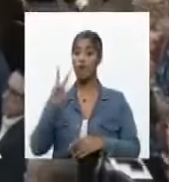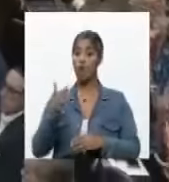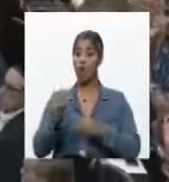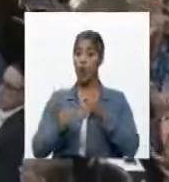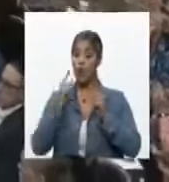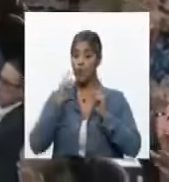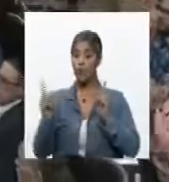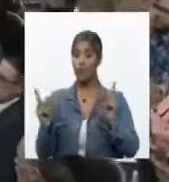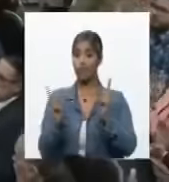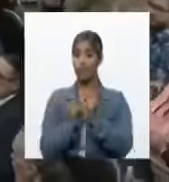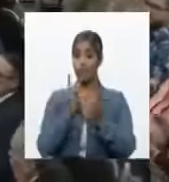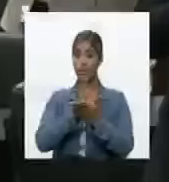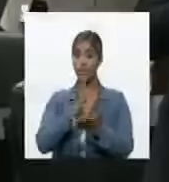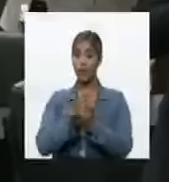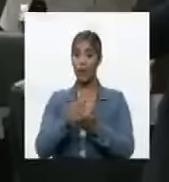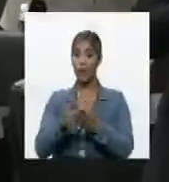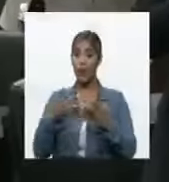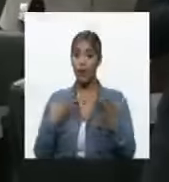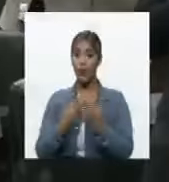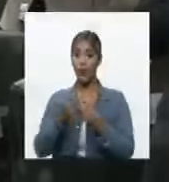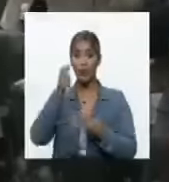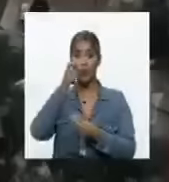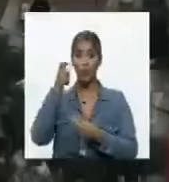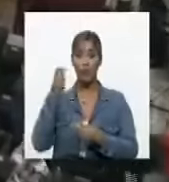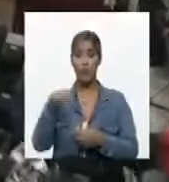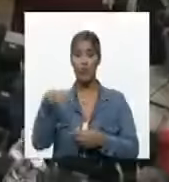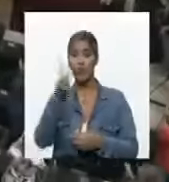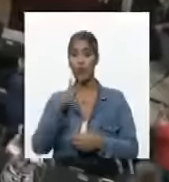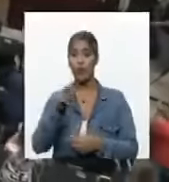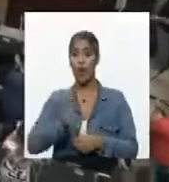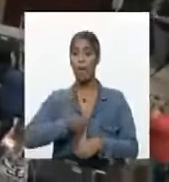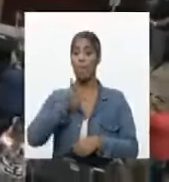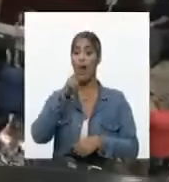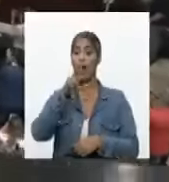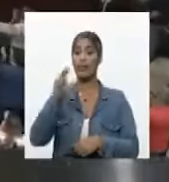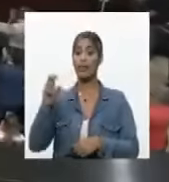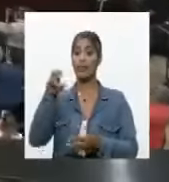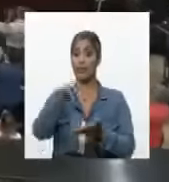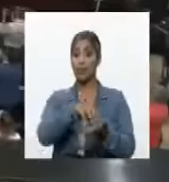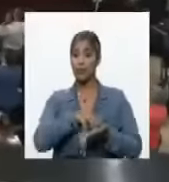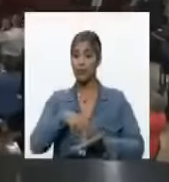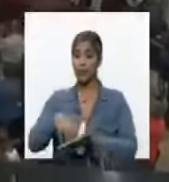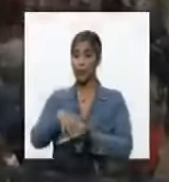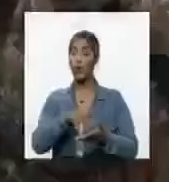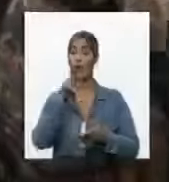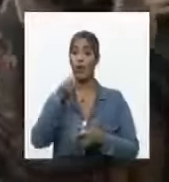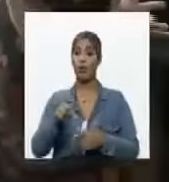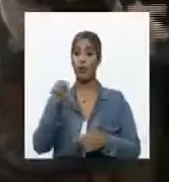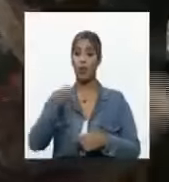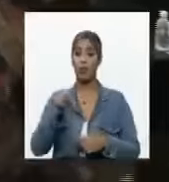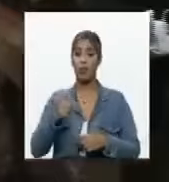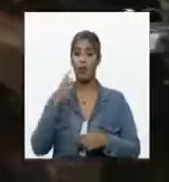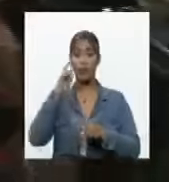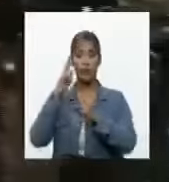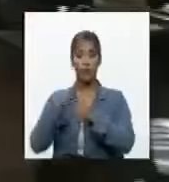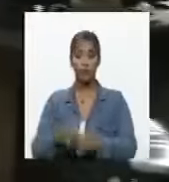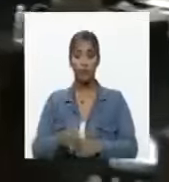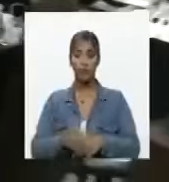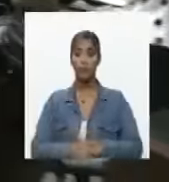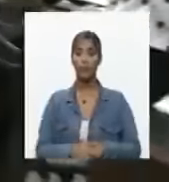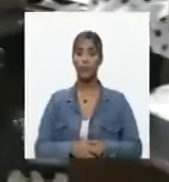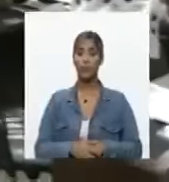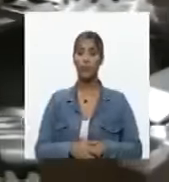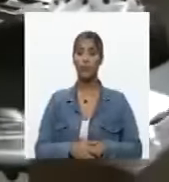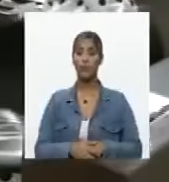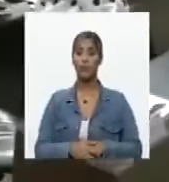a cara, como siempre lo ha hecho, junto al pueblo venezolano en más de 300 ciudades. Y así como hoy le damos un reconocimiento a